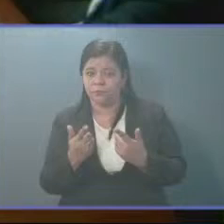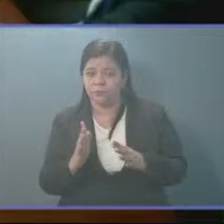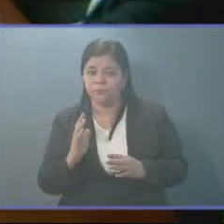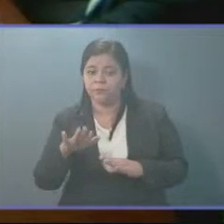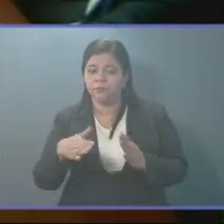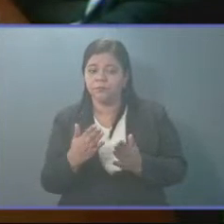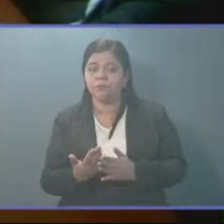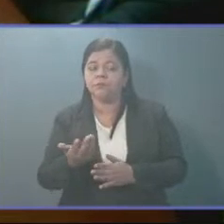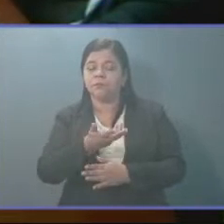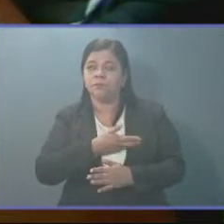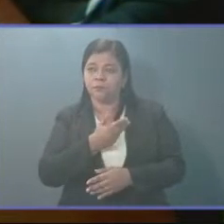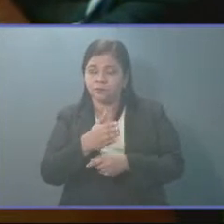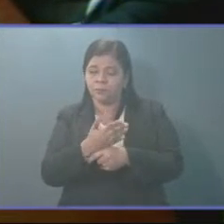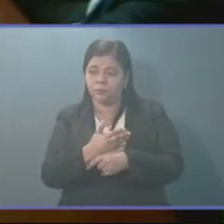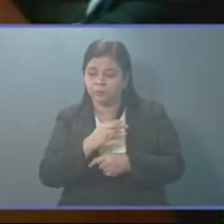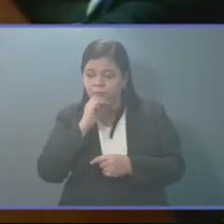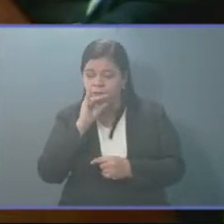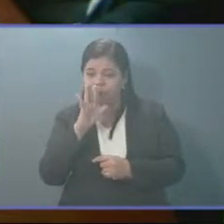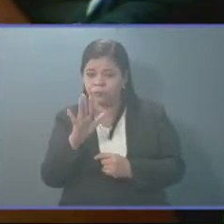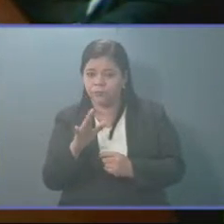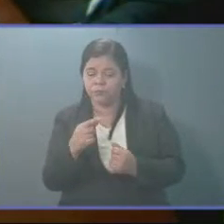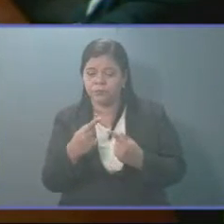mayoría, los grupos parlamentarios